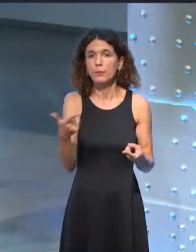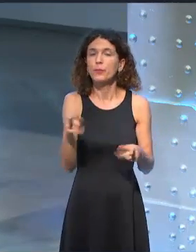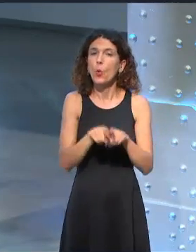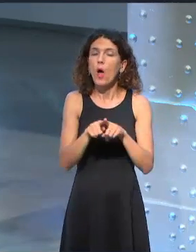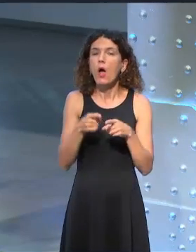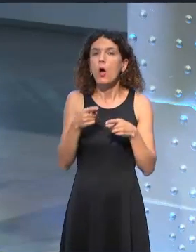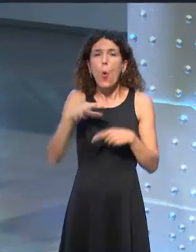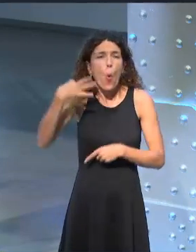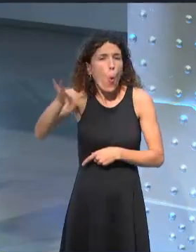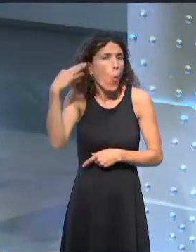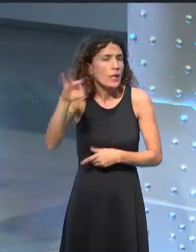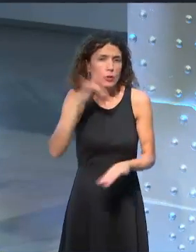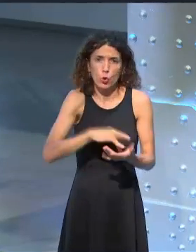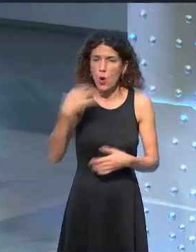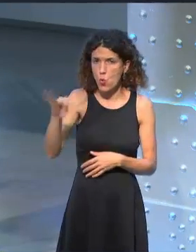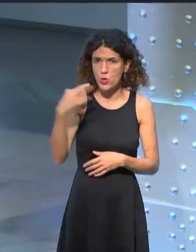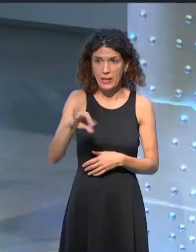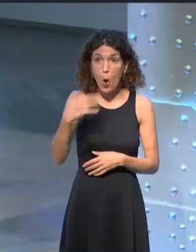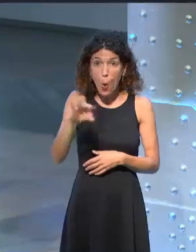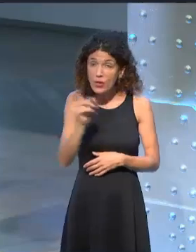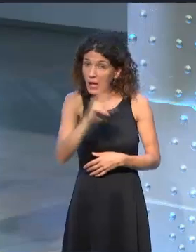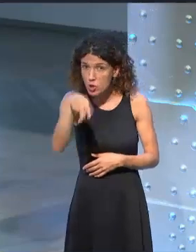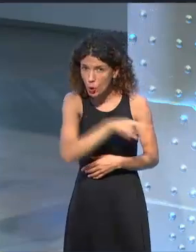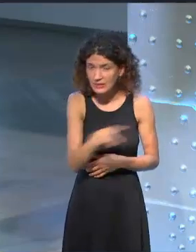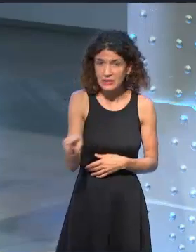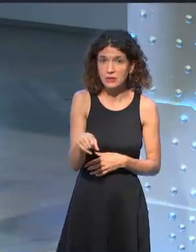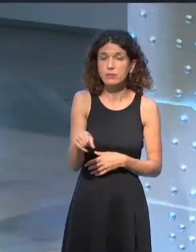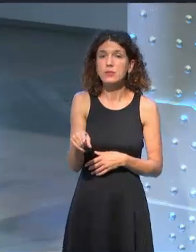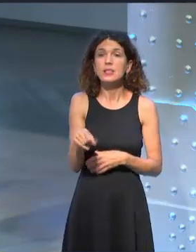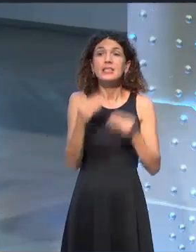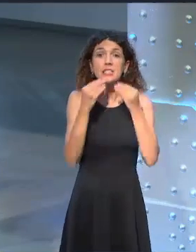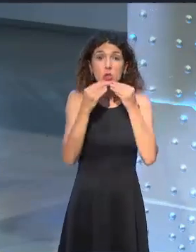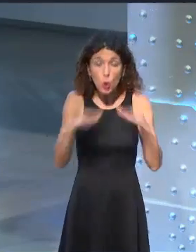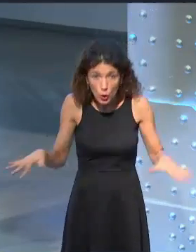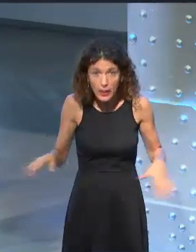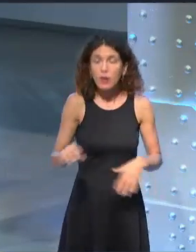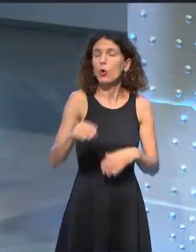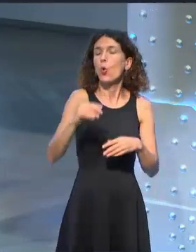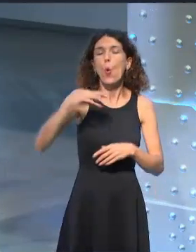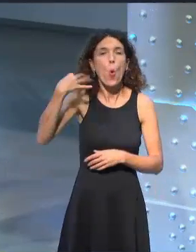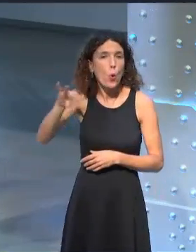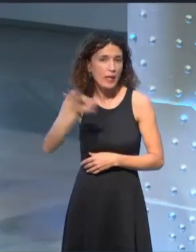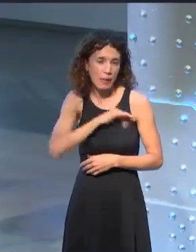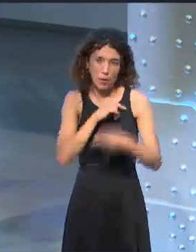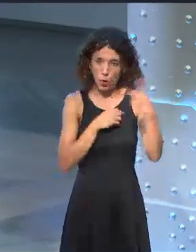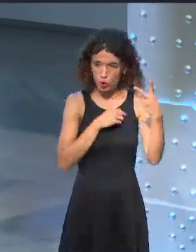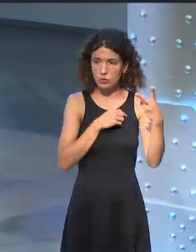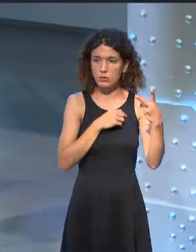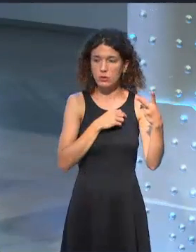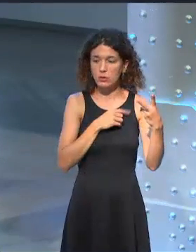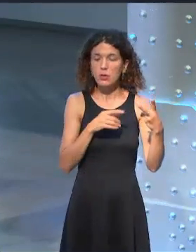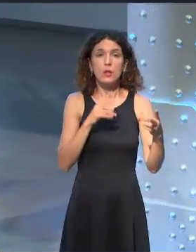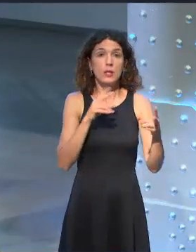compartido, ¿no? Es la única mujer y la única persona en la historia. Exacto.